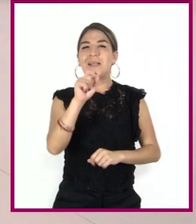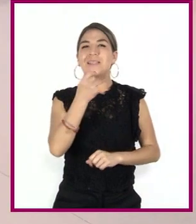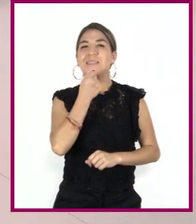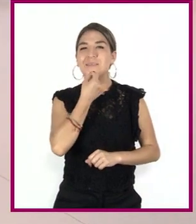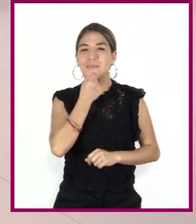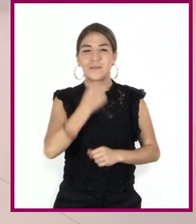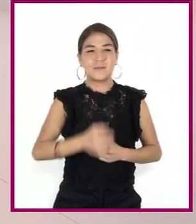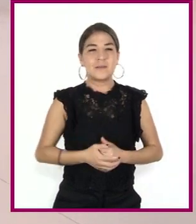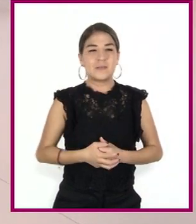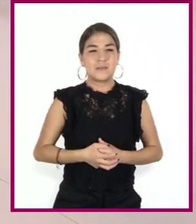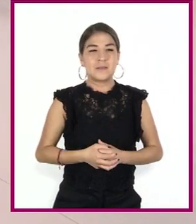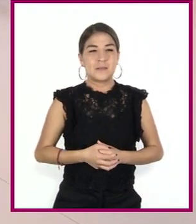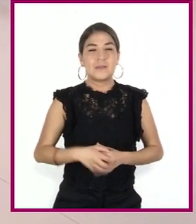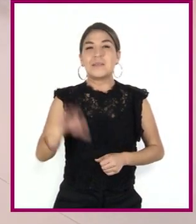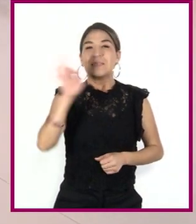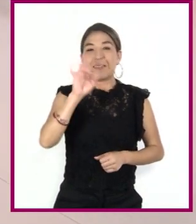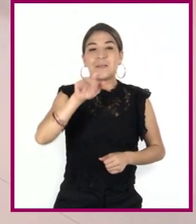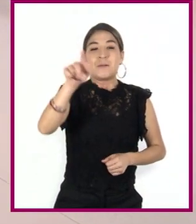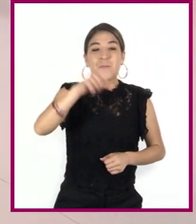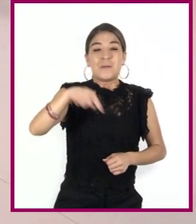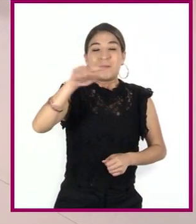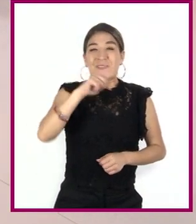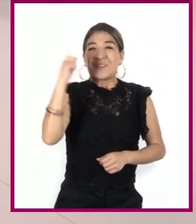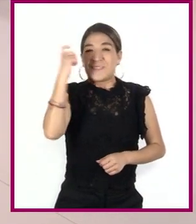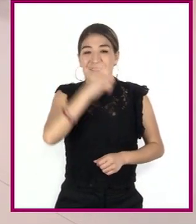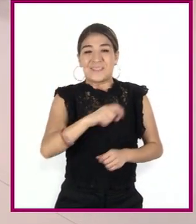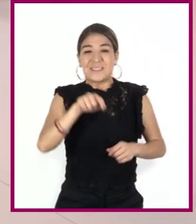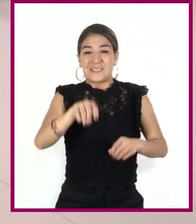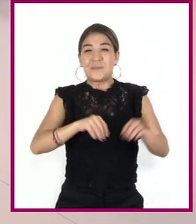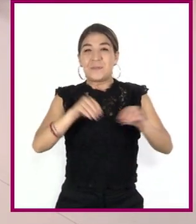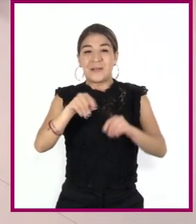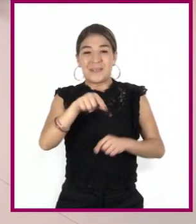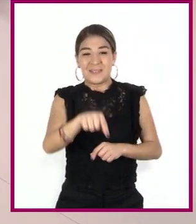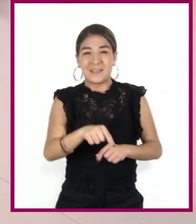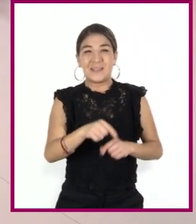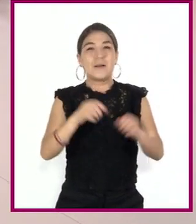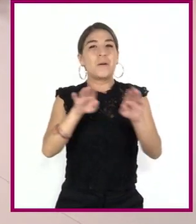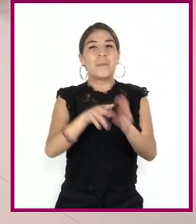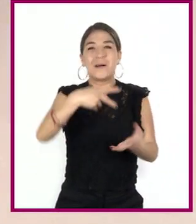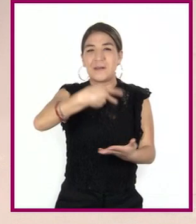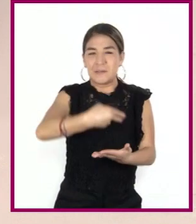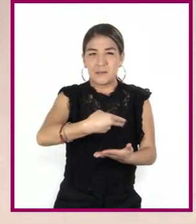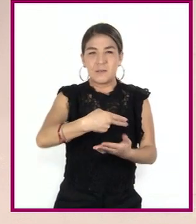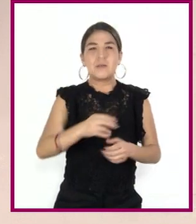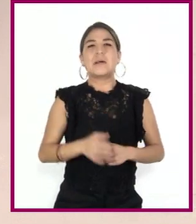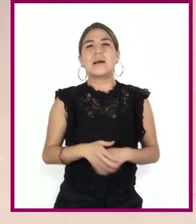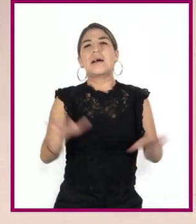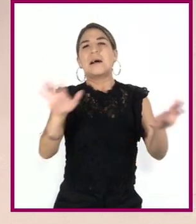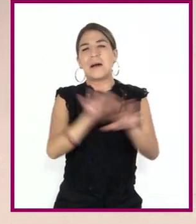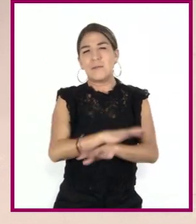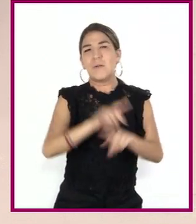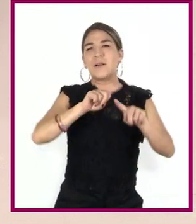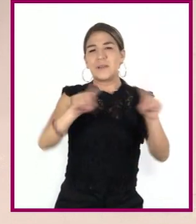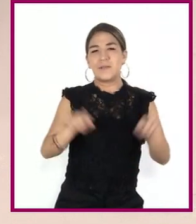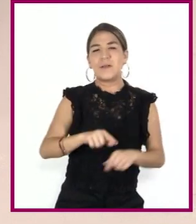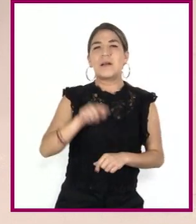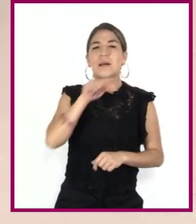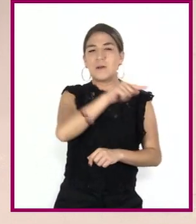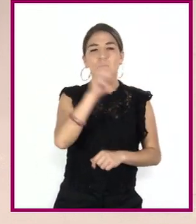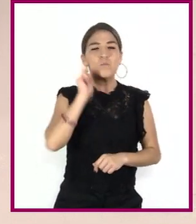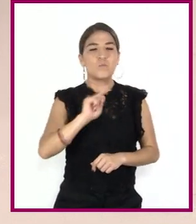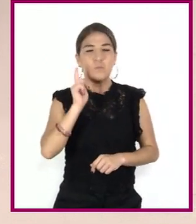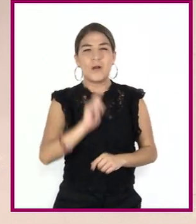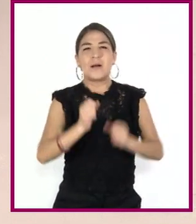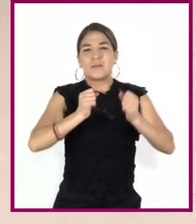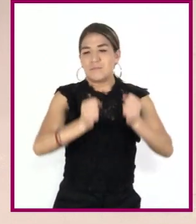Y si en casa te cuesta trabajo mantenerte en una plancha, podemos hacer la variación que está haciendo Xochitl,